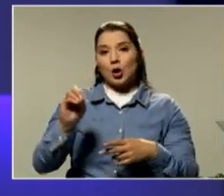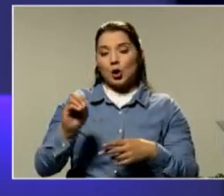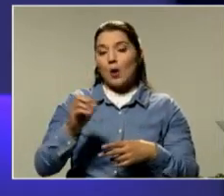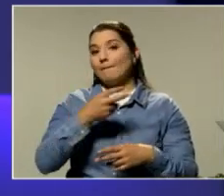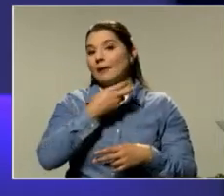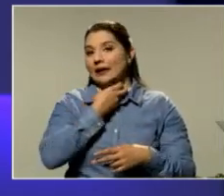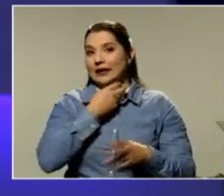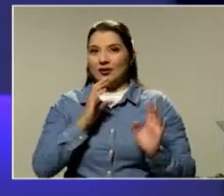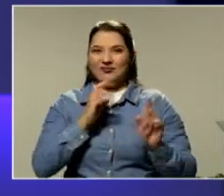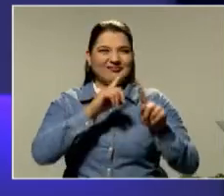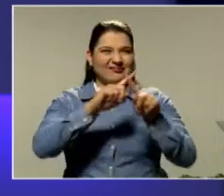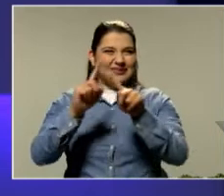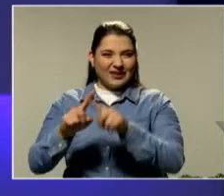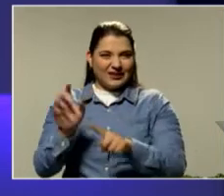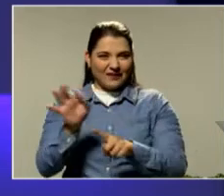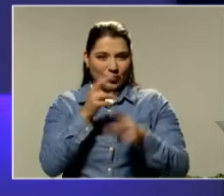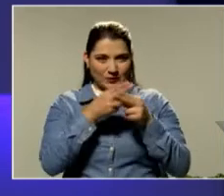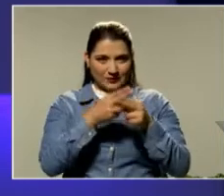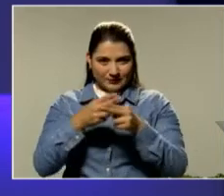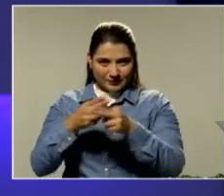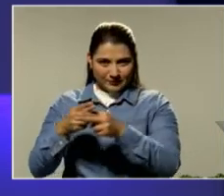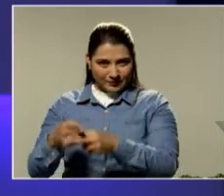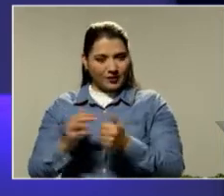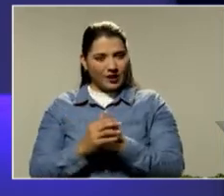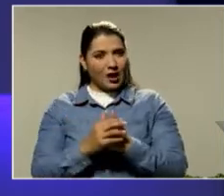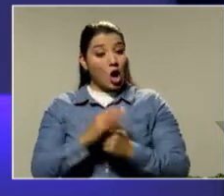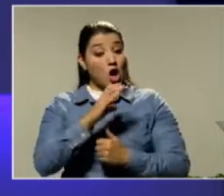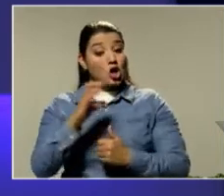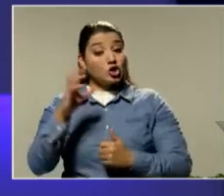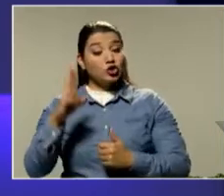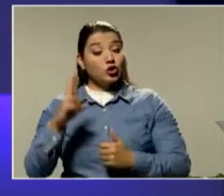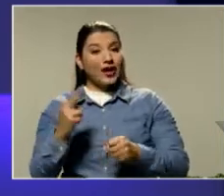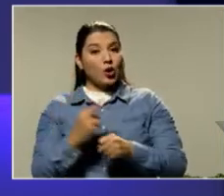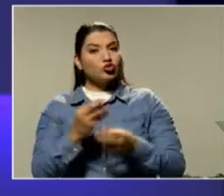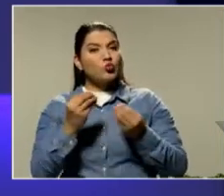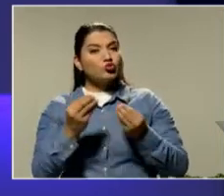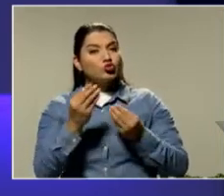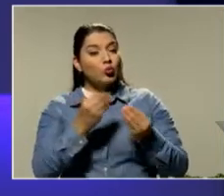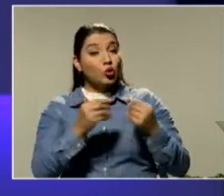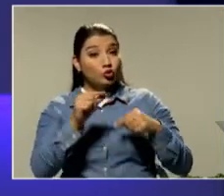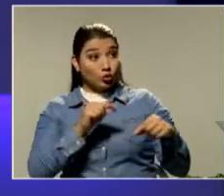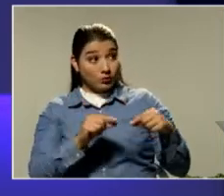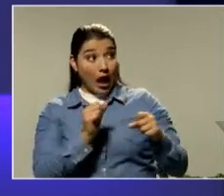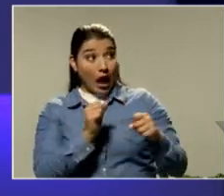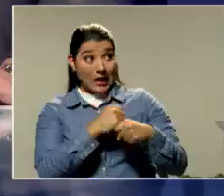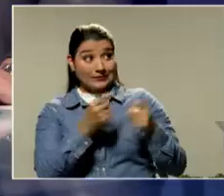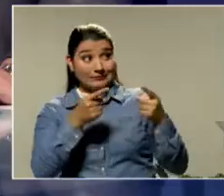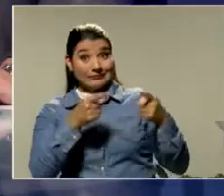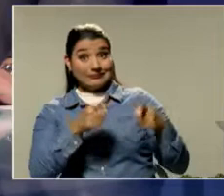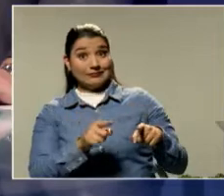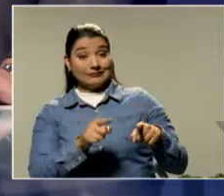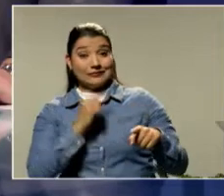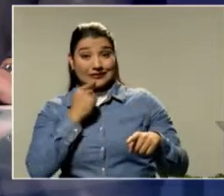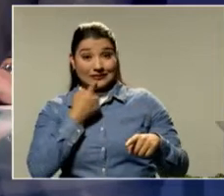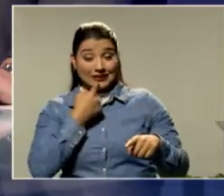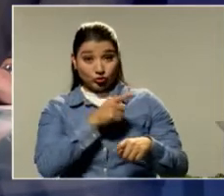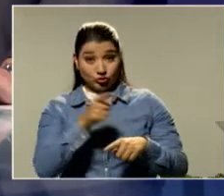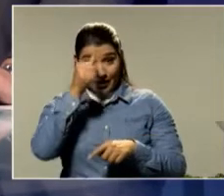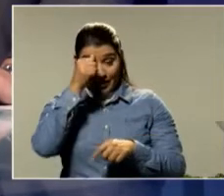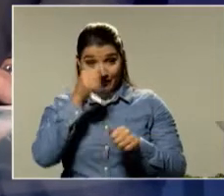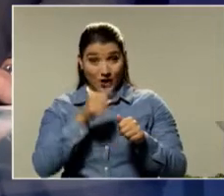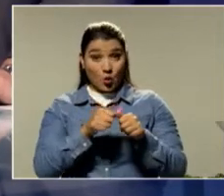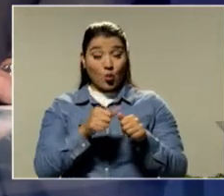El uso intensivo en Costa Rica de agroquímicos ha provocado accidentes graves. Uh-huh. Recordemos los esterilizados